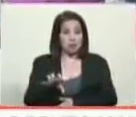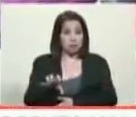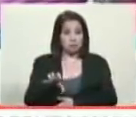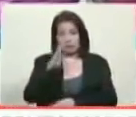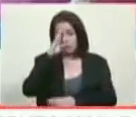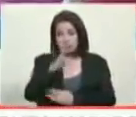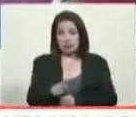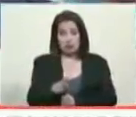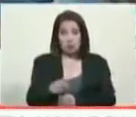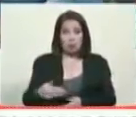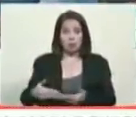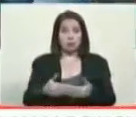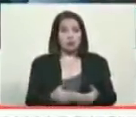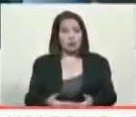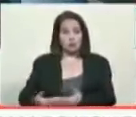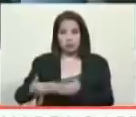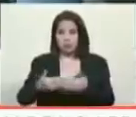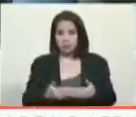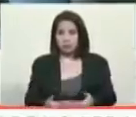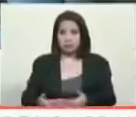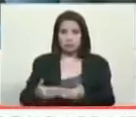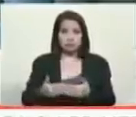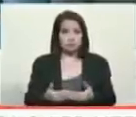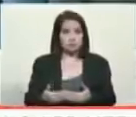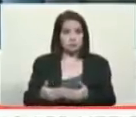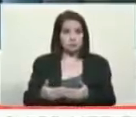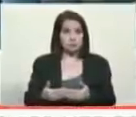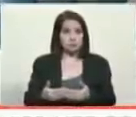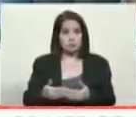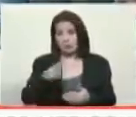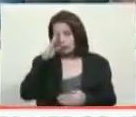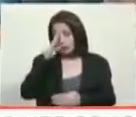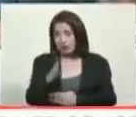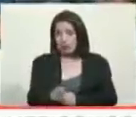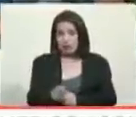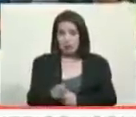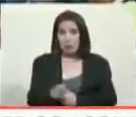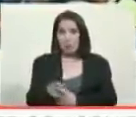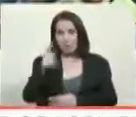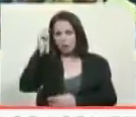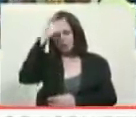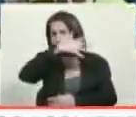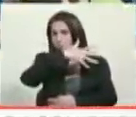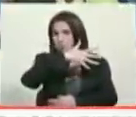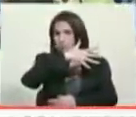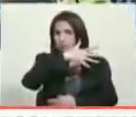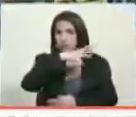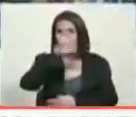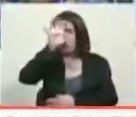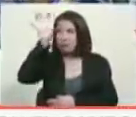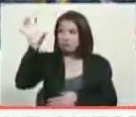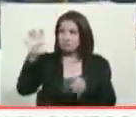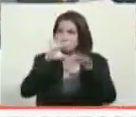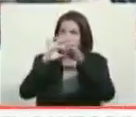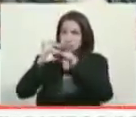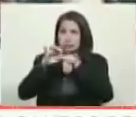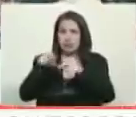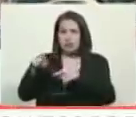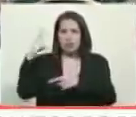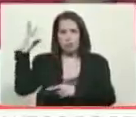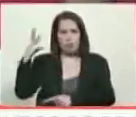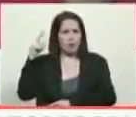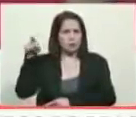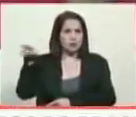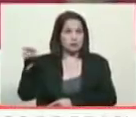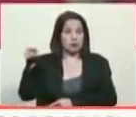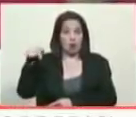por Estados Unidos. Dirigido por Donald Trump y los halcones de allá de Washington. Que hoy